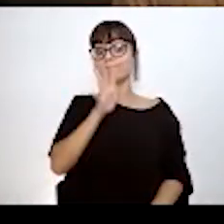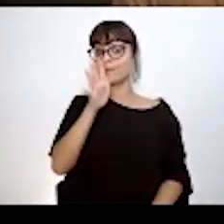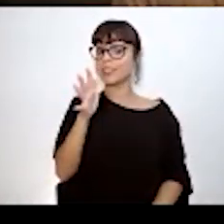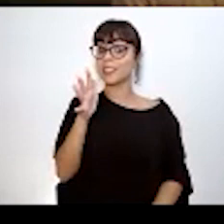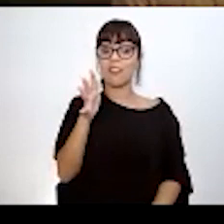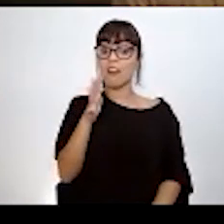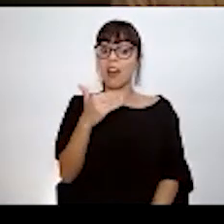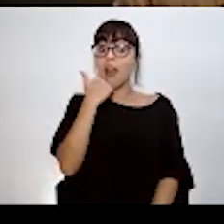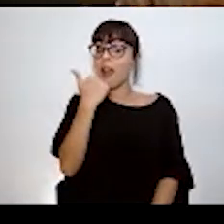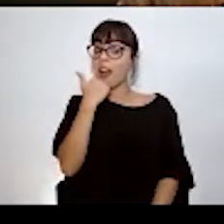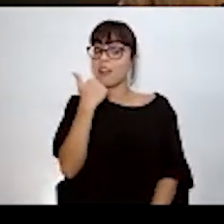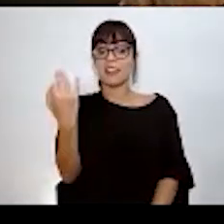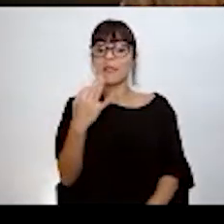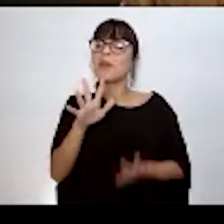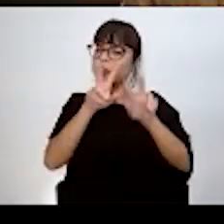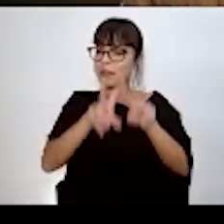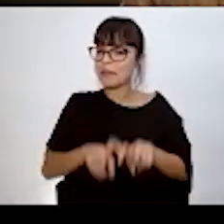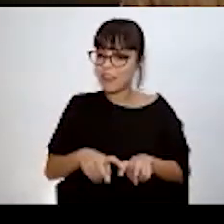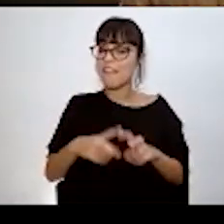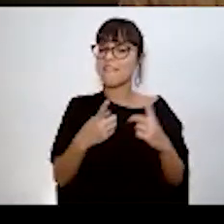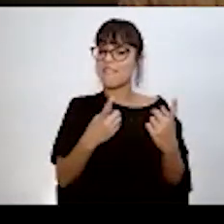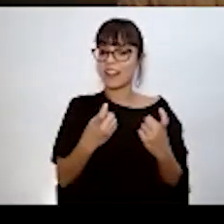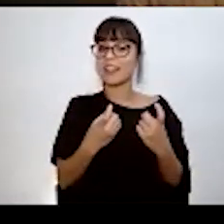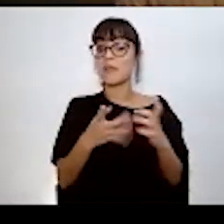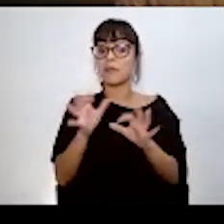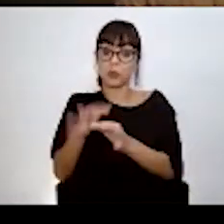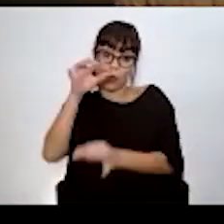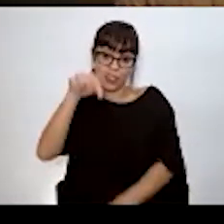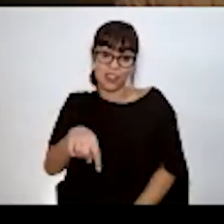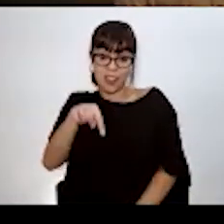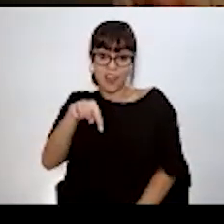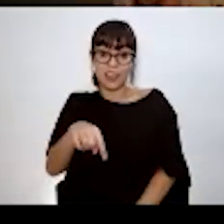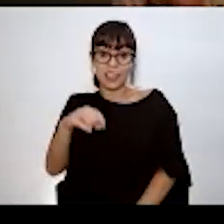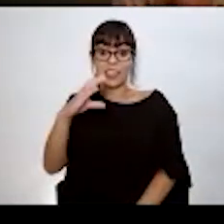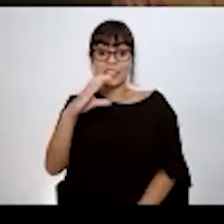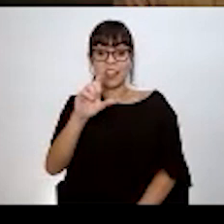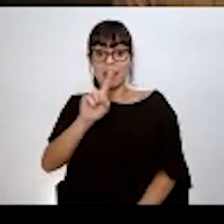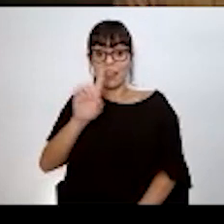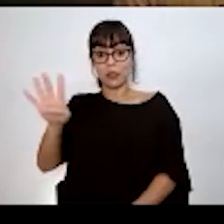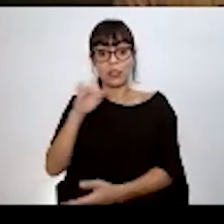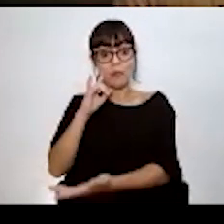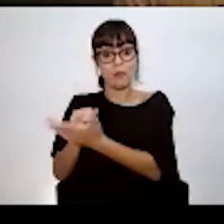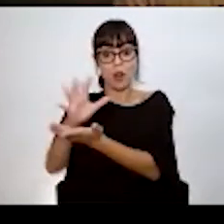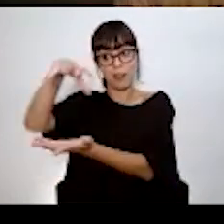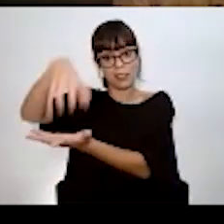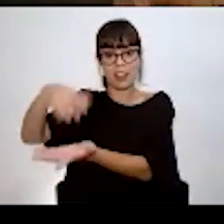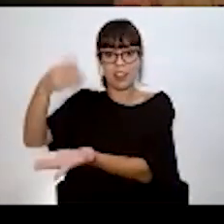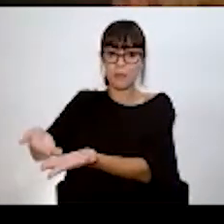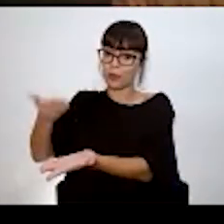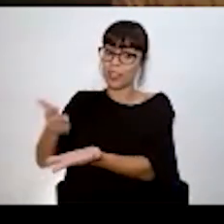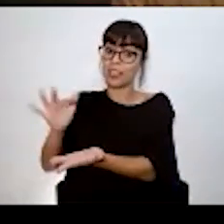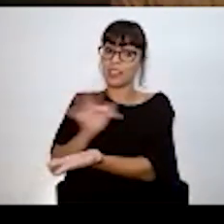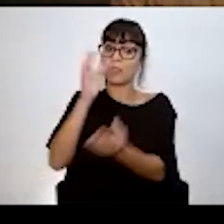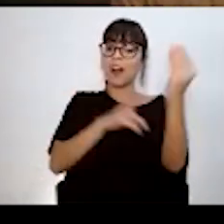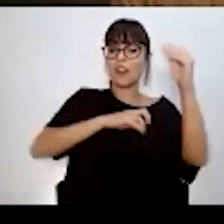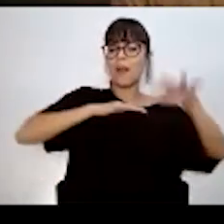todavía mucha investigación. Por suerte aquí tenemos una serie de radiocarbónica muy significativa y mucha más actividad arqueológica que nos ha permitido